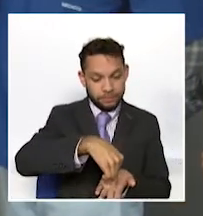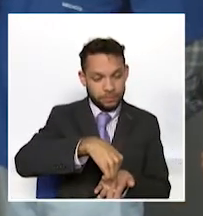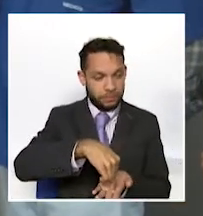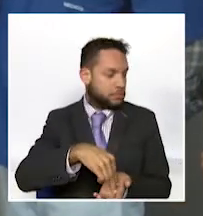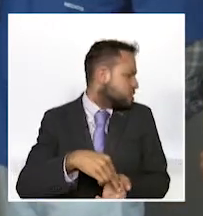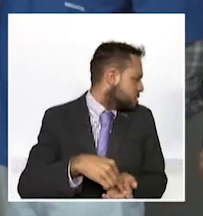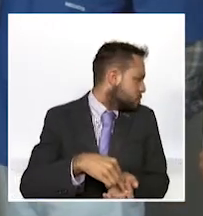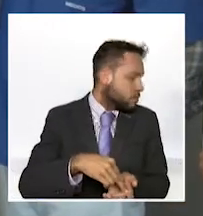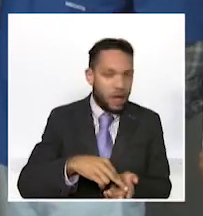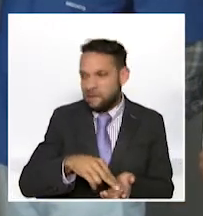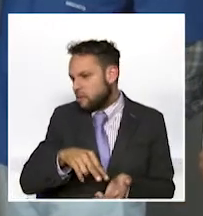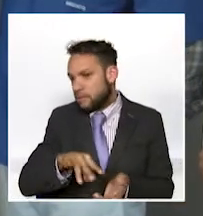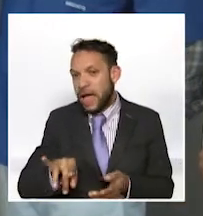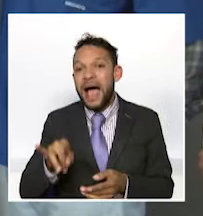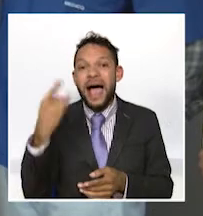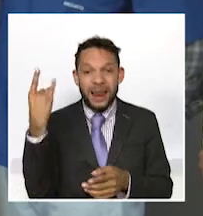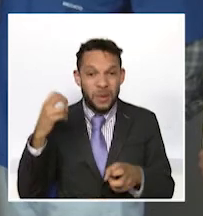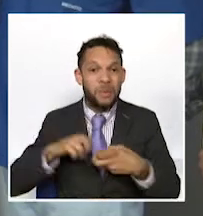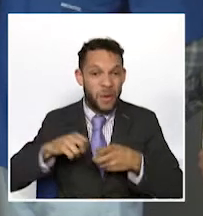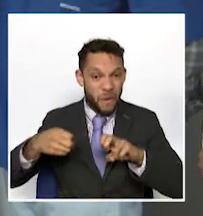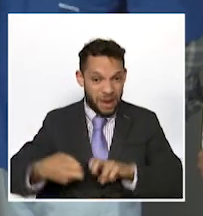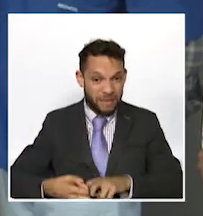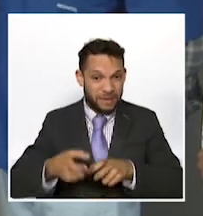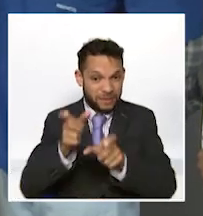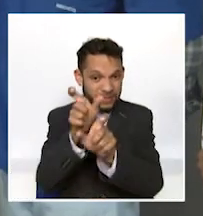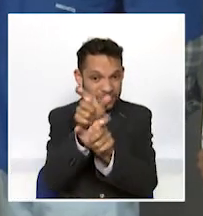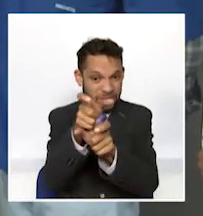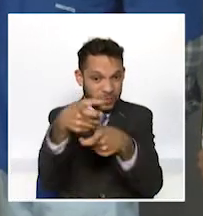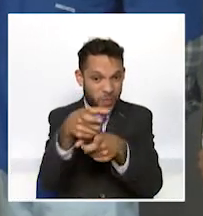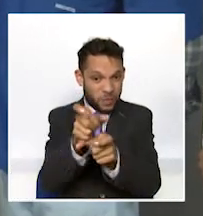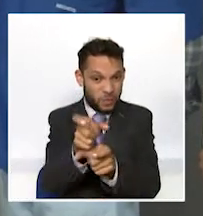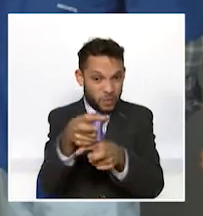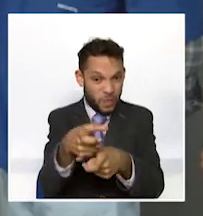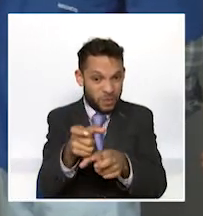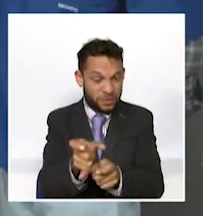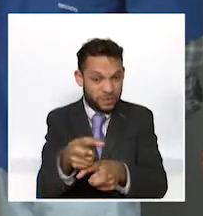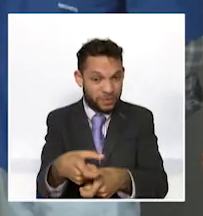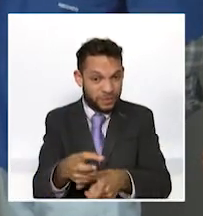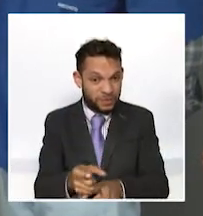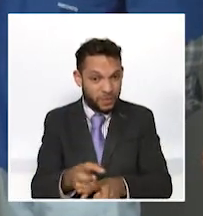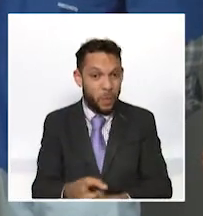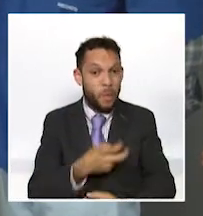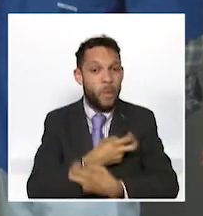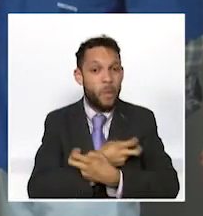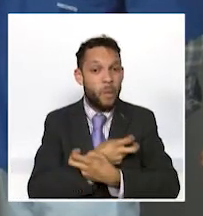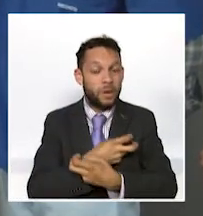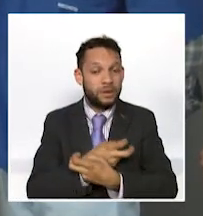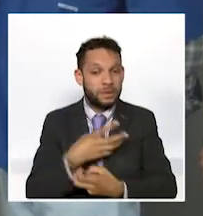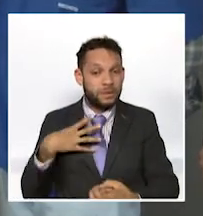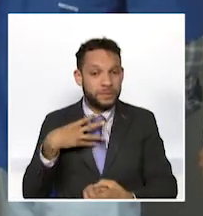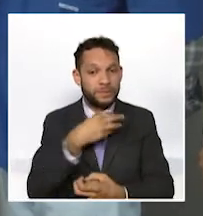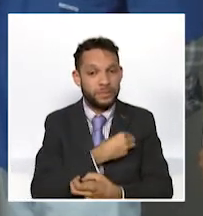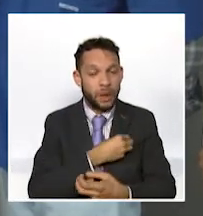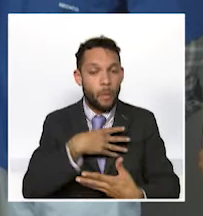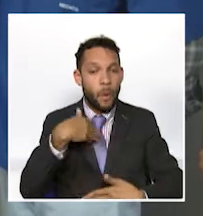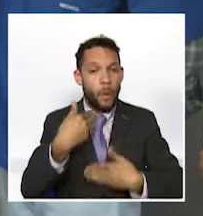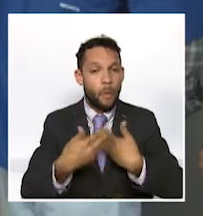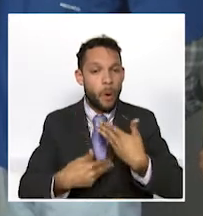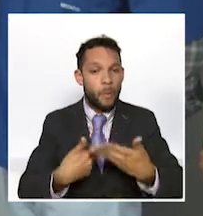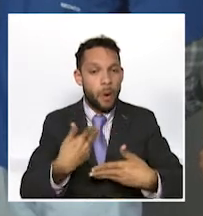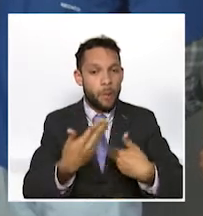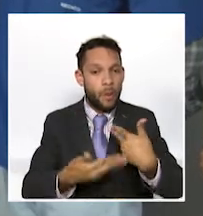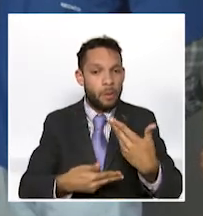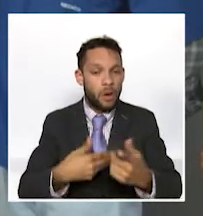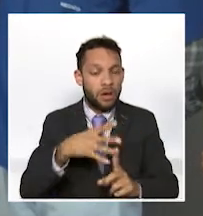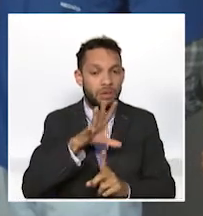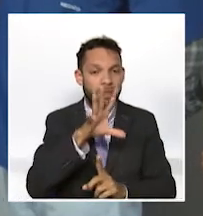lisis, que es lo que de pronto más vemos en daños electroestructurales o neuroestructurales, empezamos a generar desgaste de estas